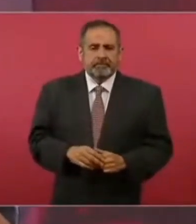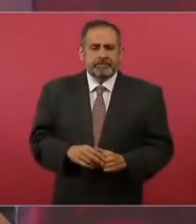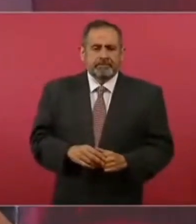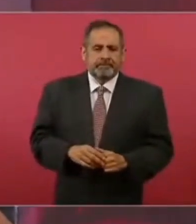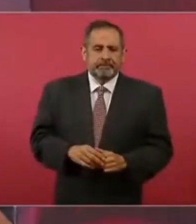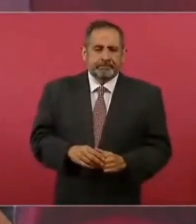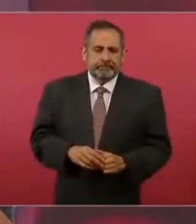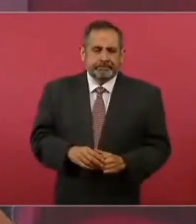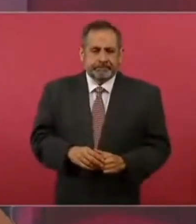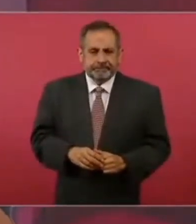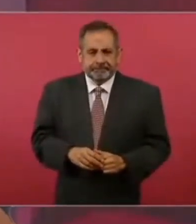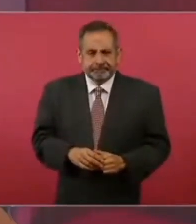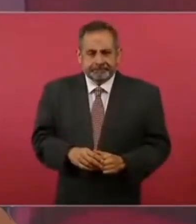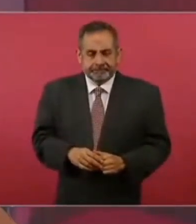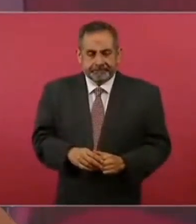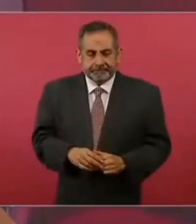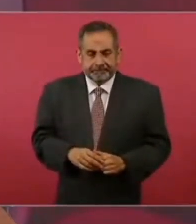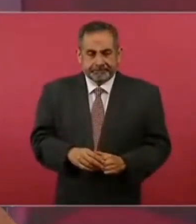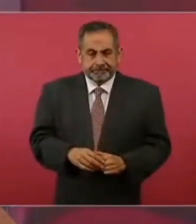así,